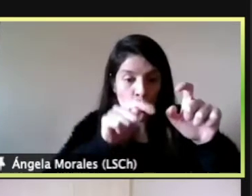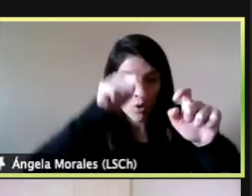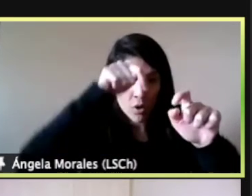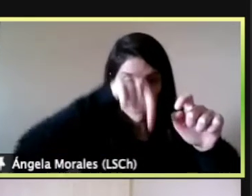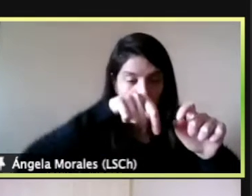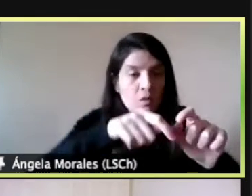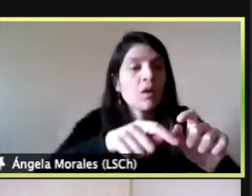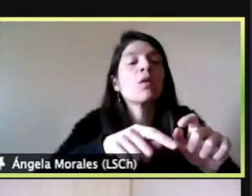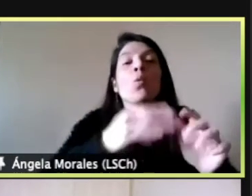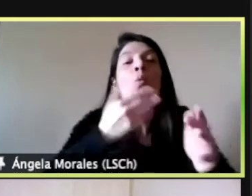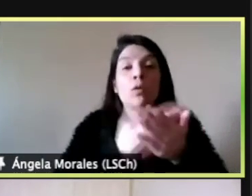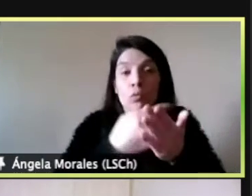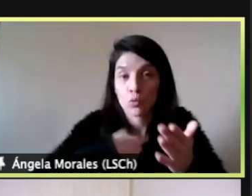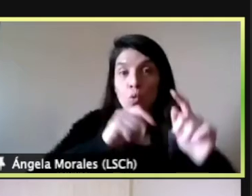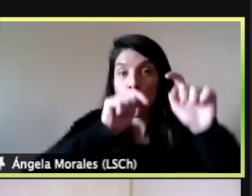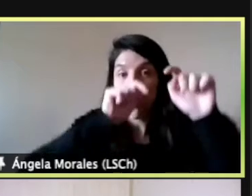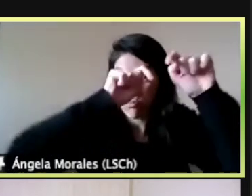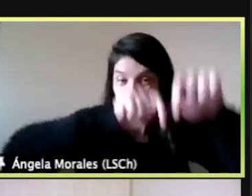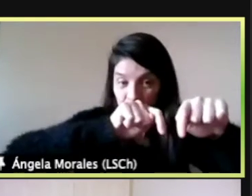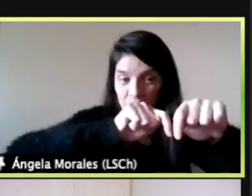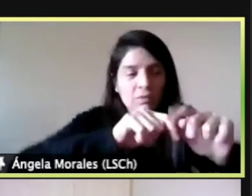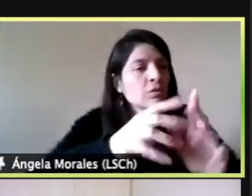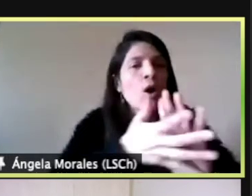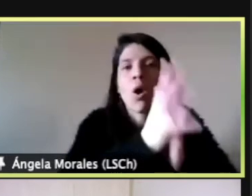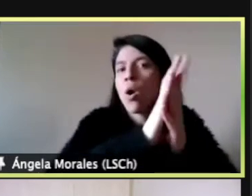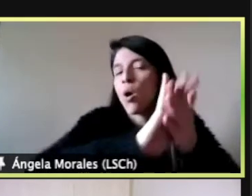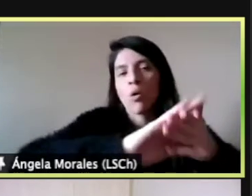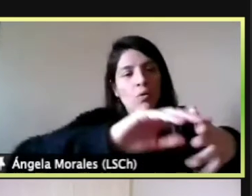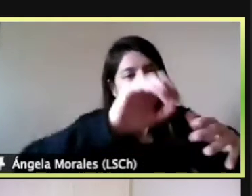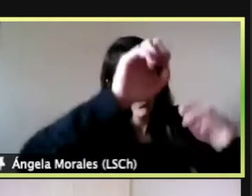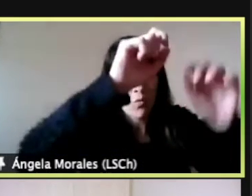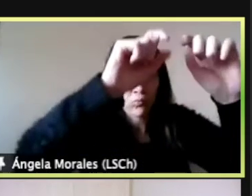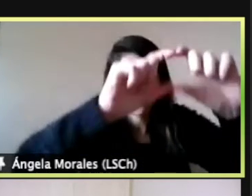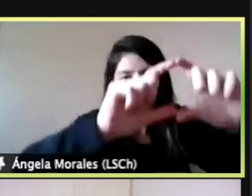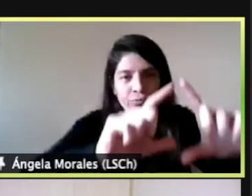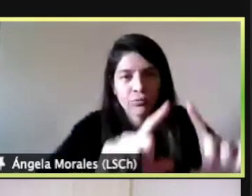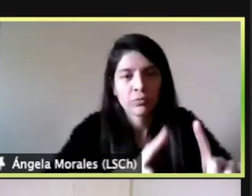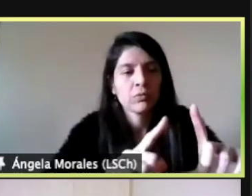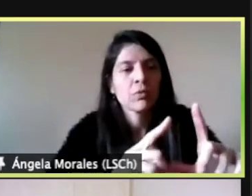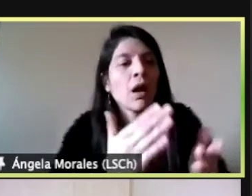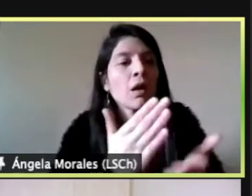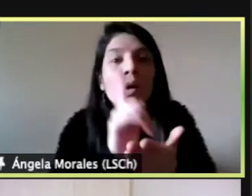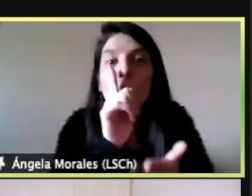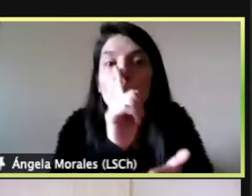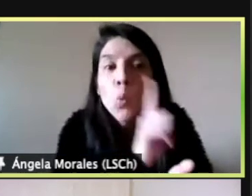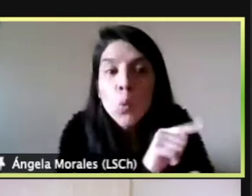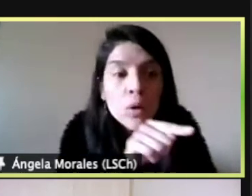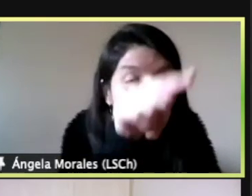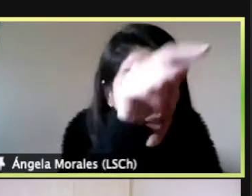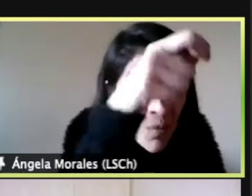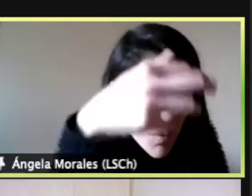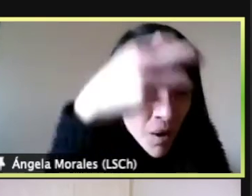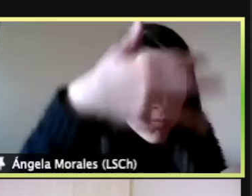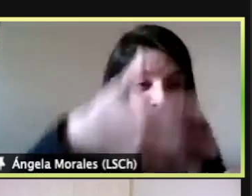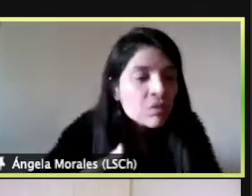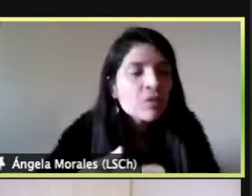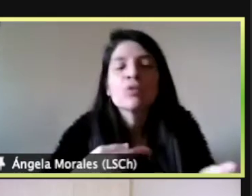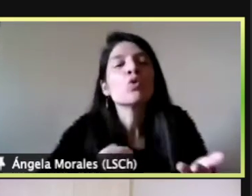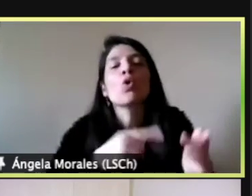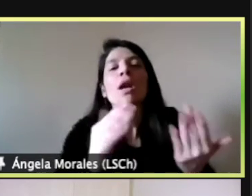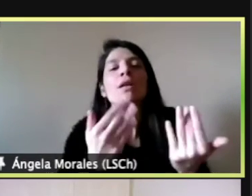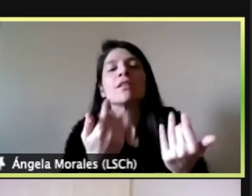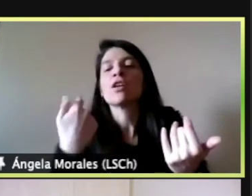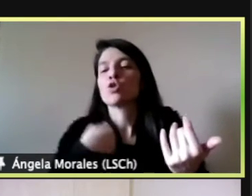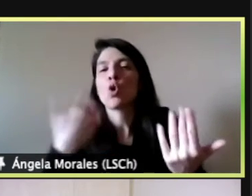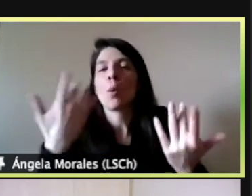hasta la última celda, ¿ya? Y yo no tuve que recorrer todo el archivo, solamente